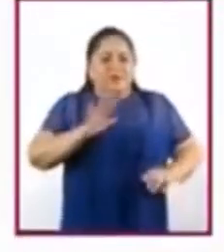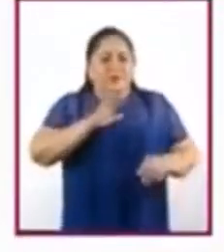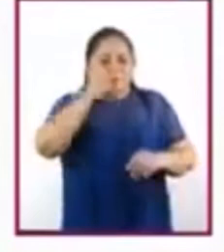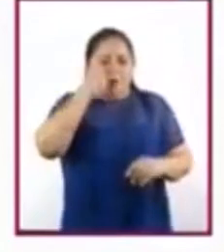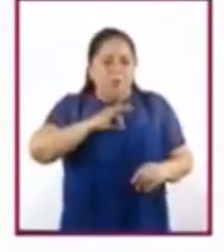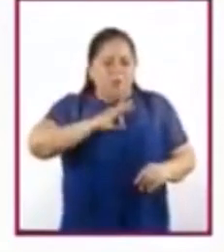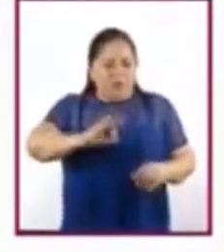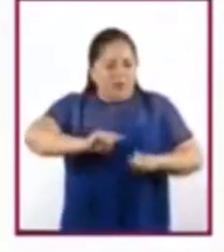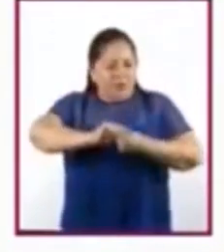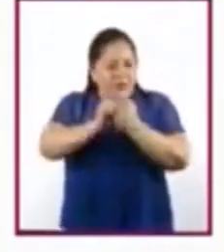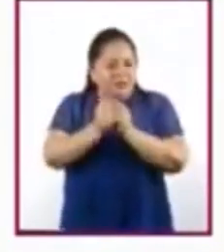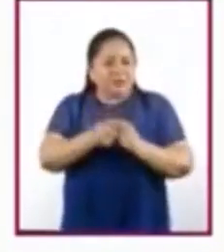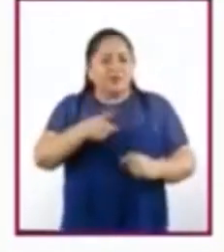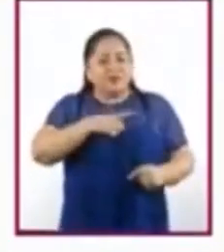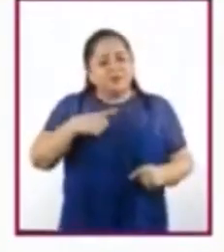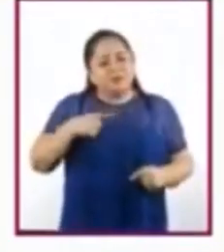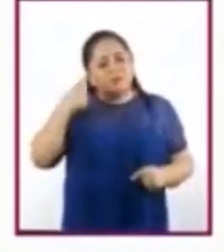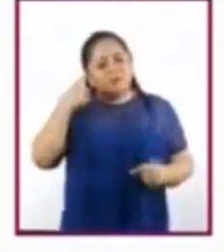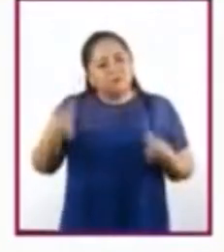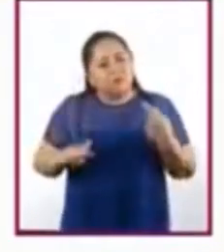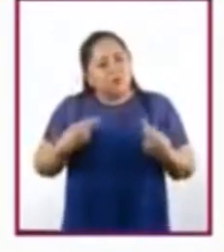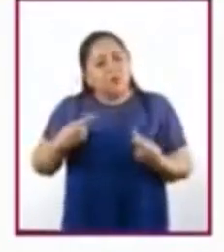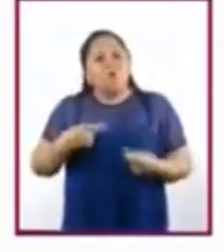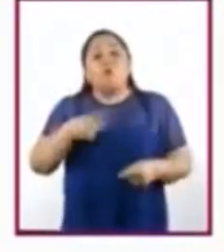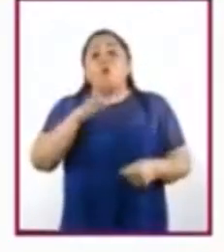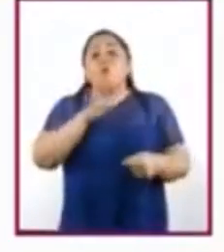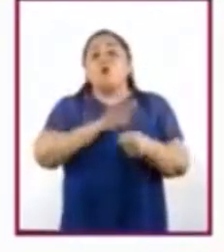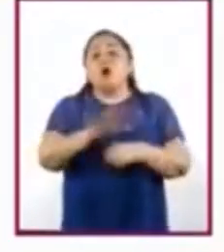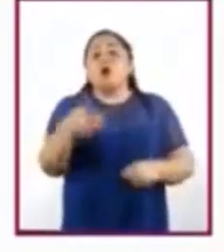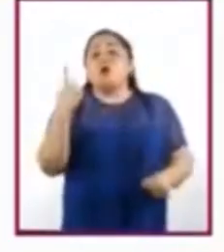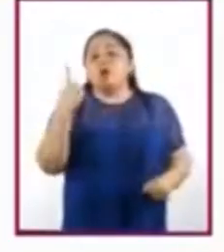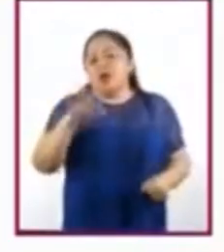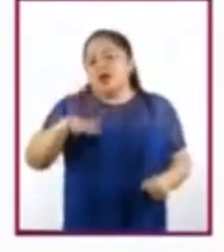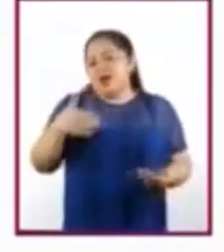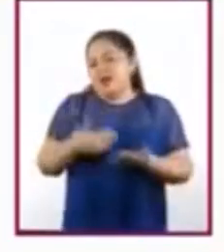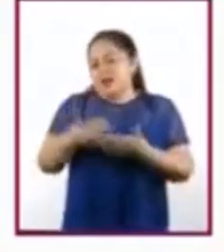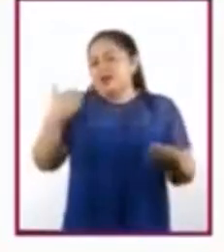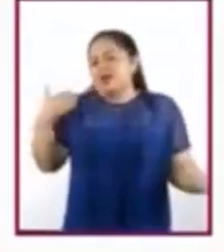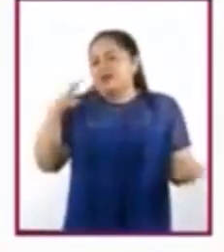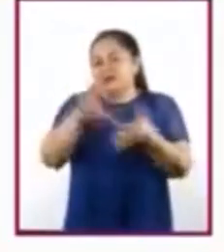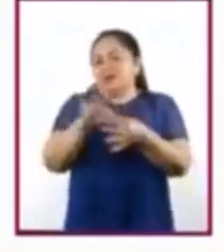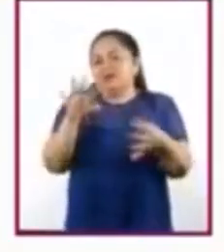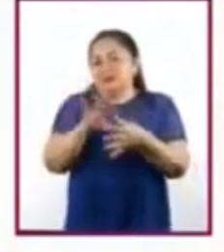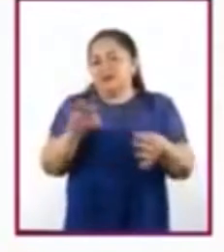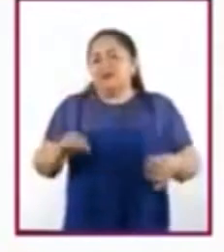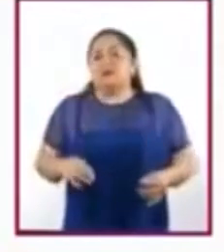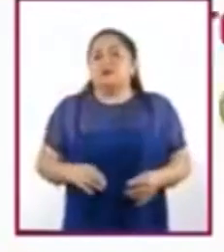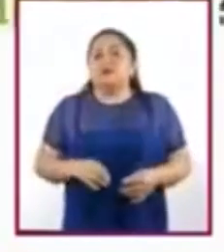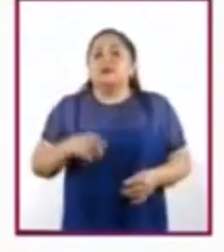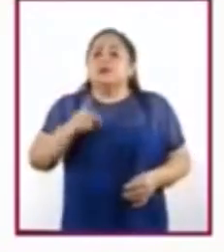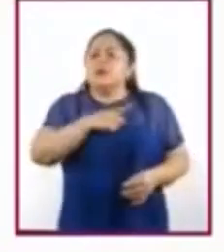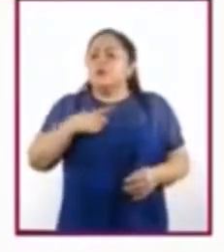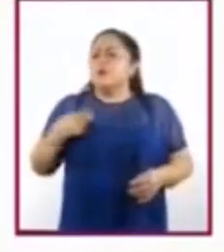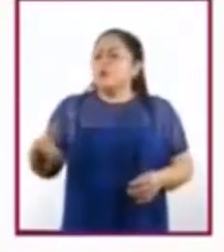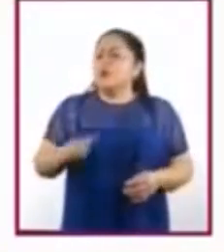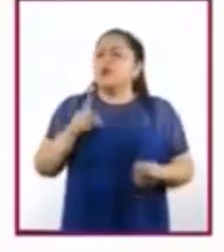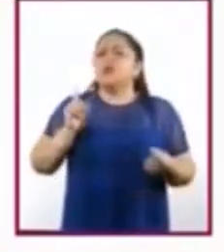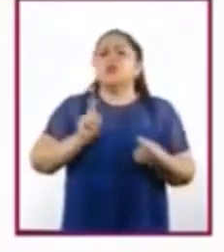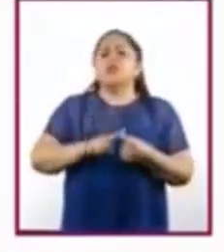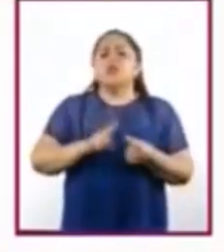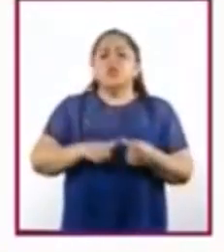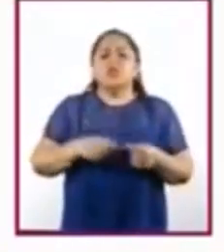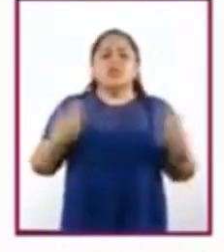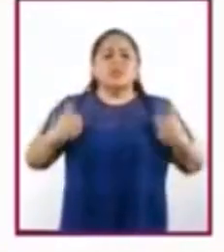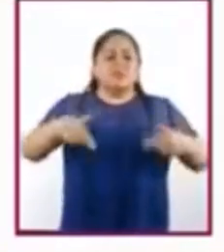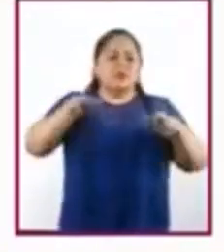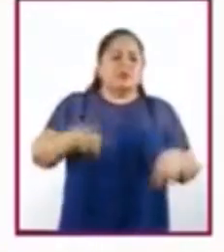para interpretar es hacernos preguntas. Una de ellas, como ya lo habíamos mencionado anteriormente, es preguntarse quiénes están